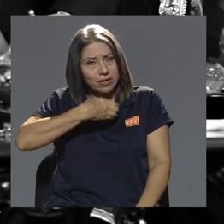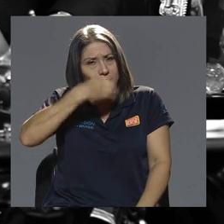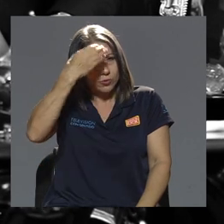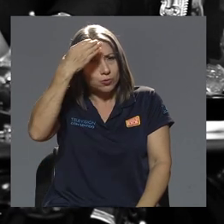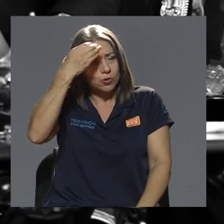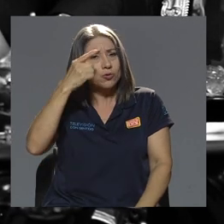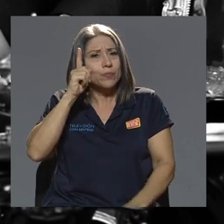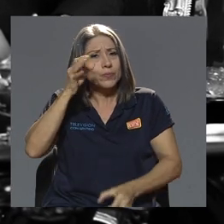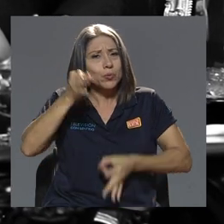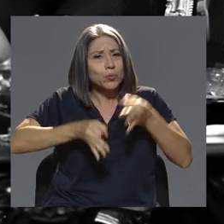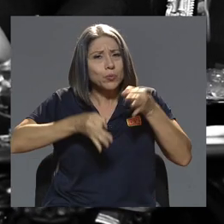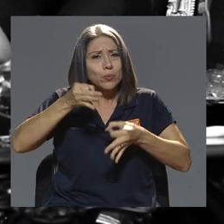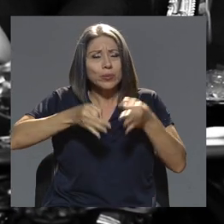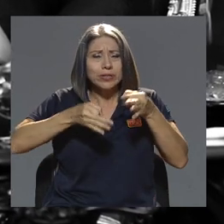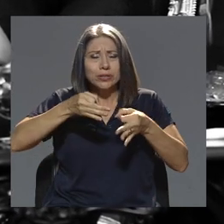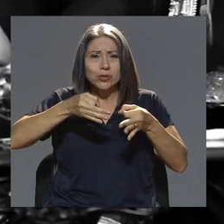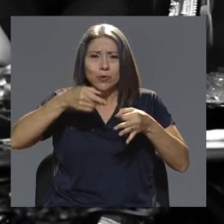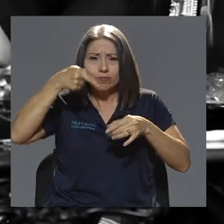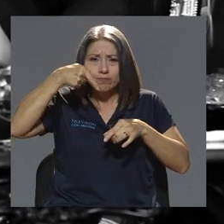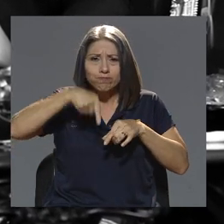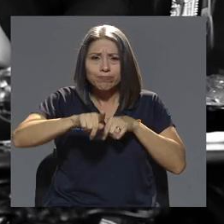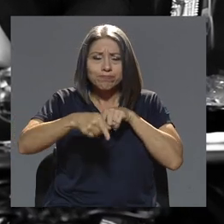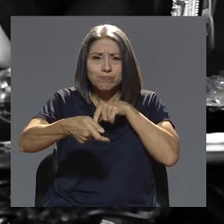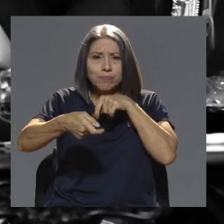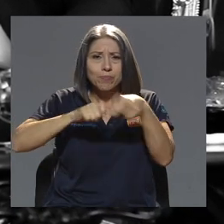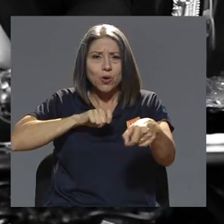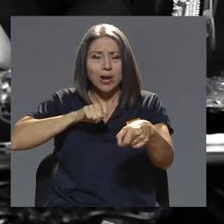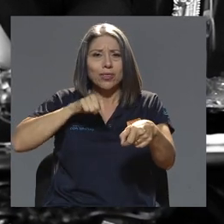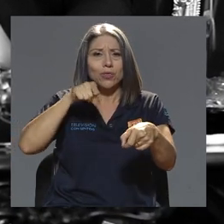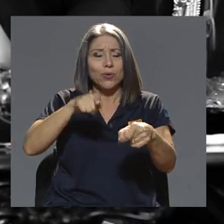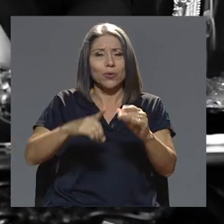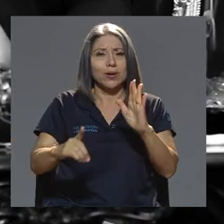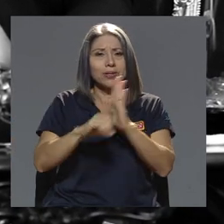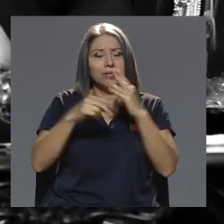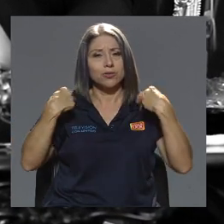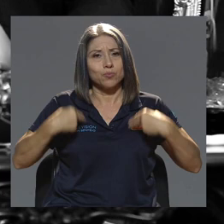totalmente violatorio a los derechos humanos, tanto así que ya